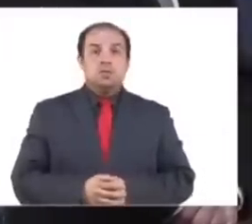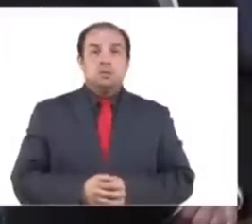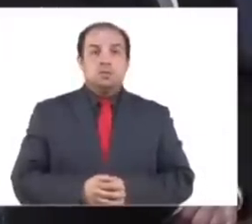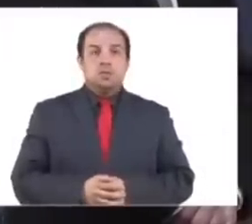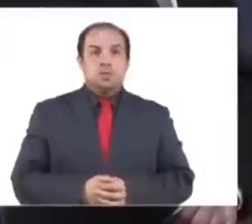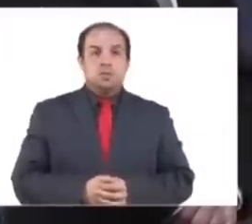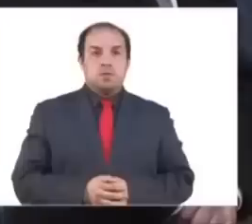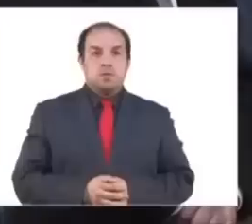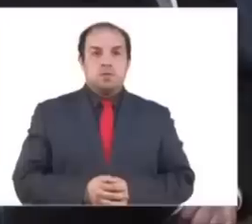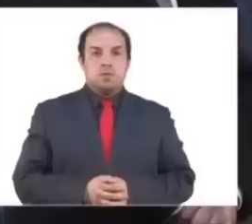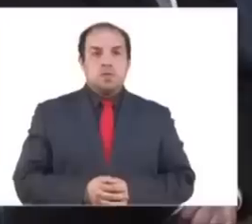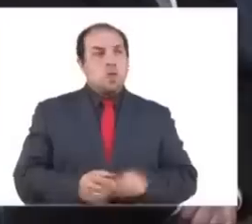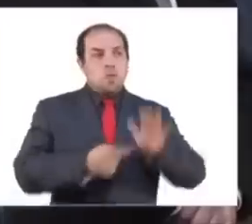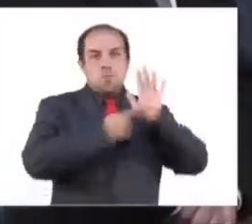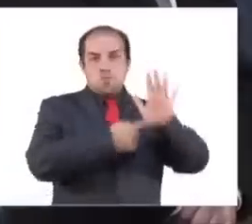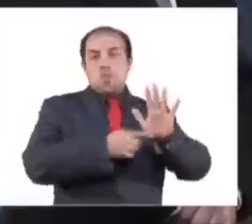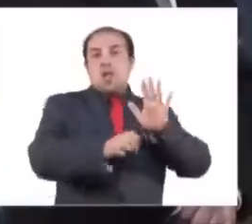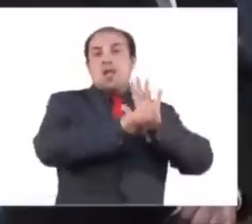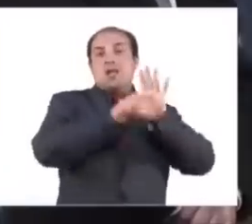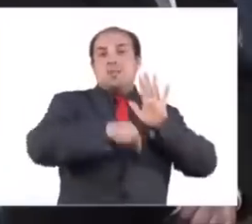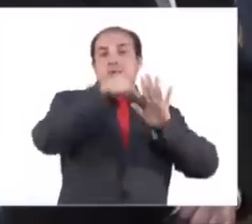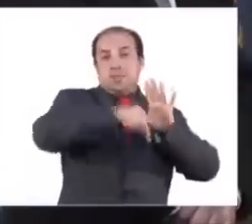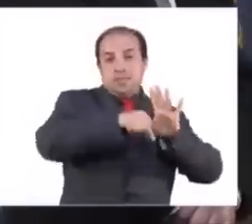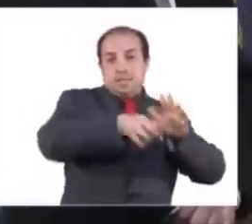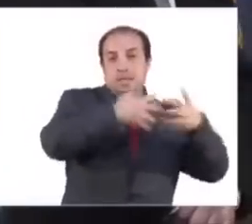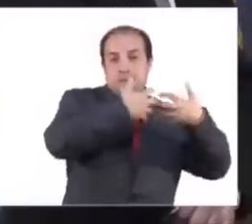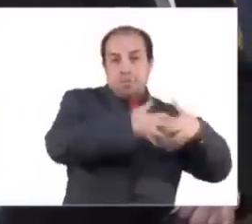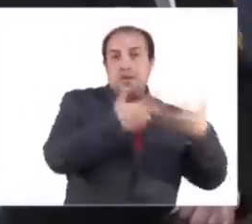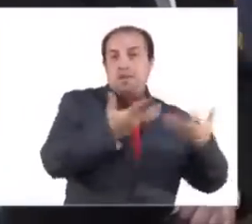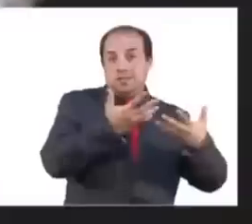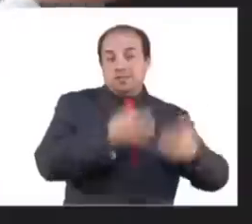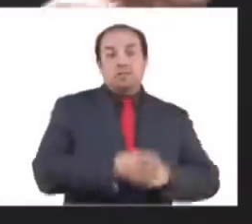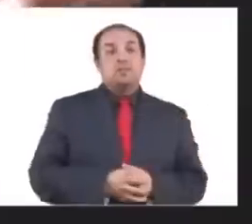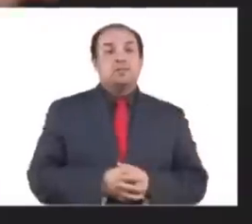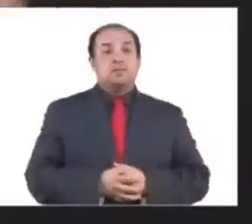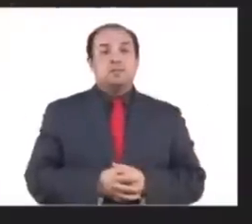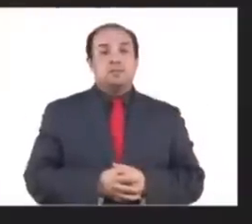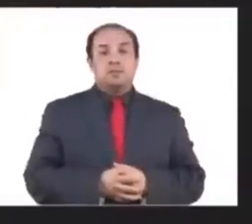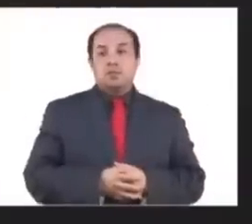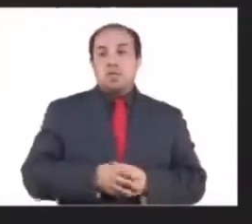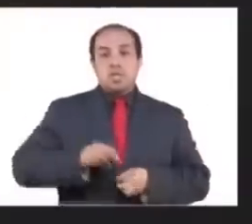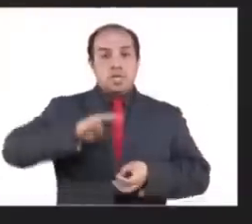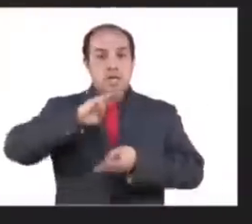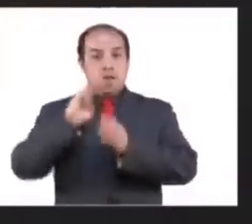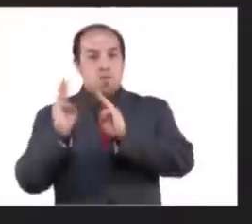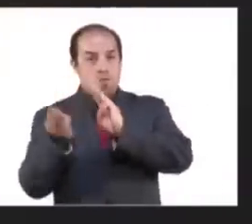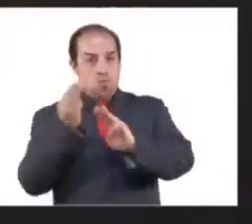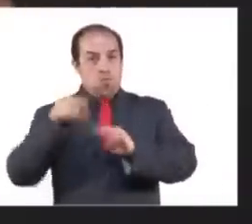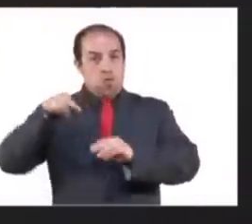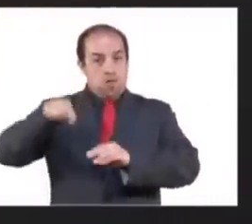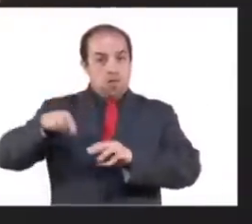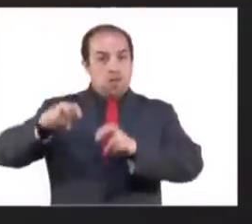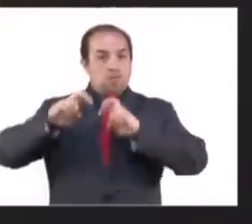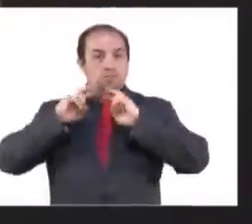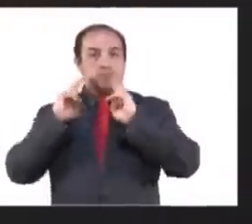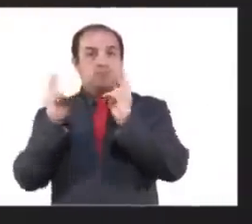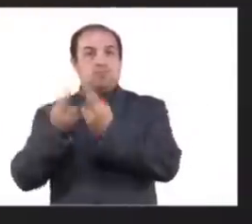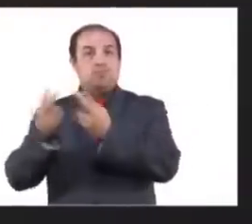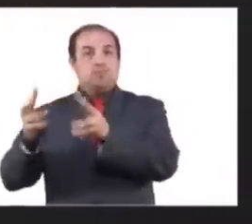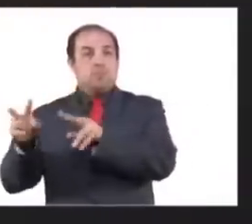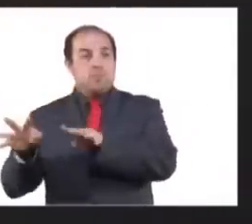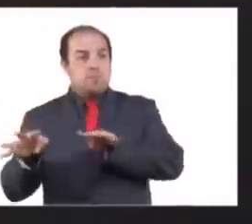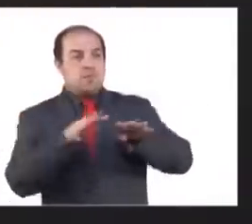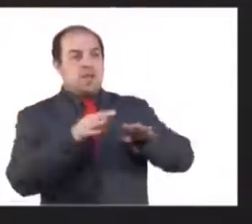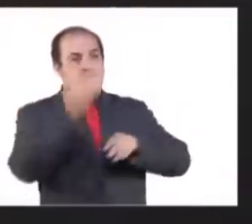unos ejemplares de lo que están haciendo ustedes acá, para que lo demás del mundo vaya conociendo qué se está